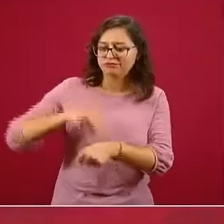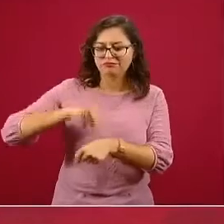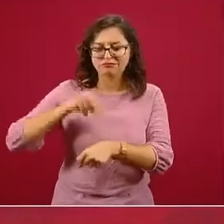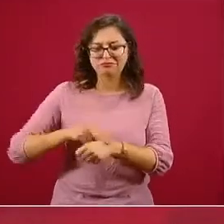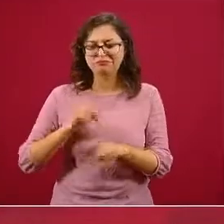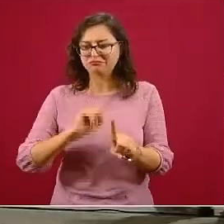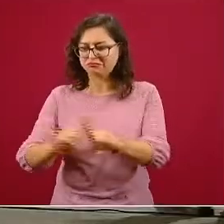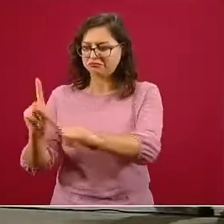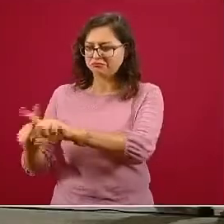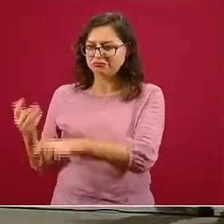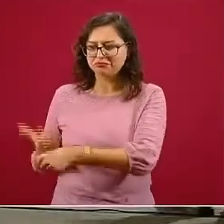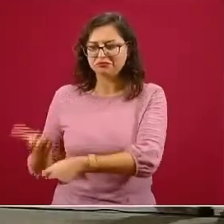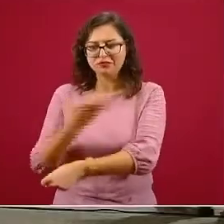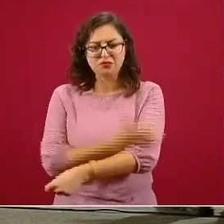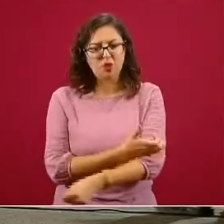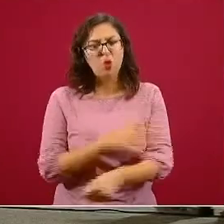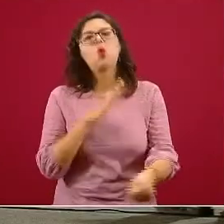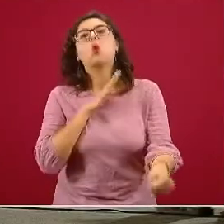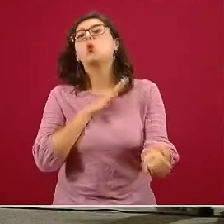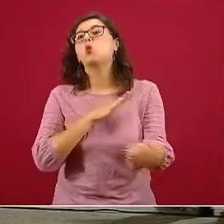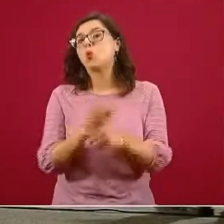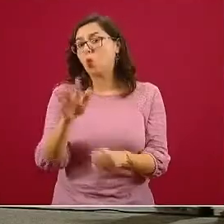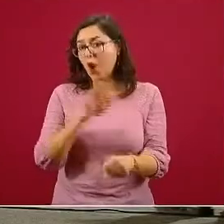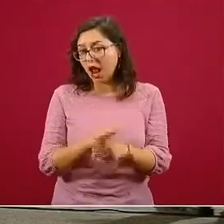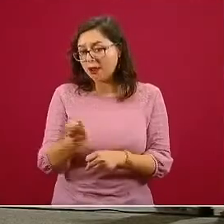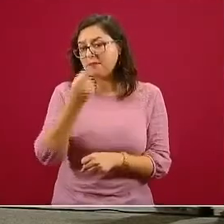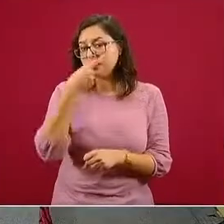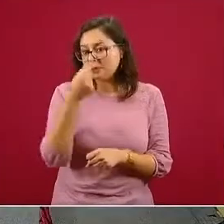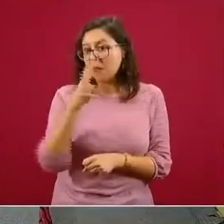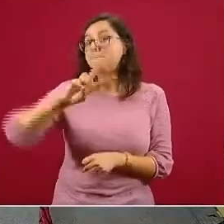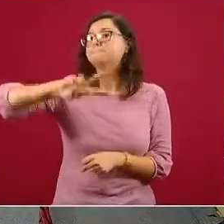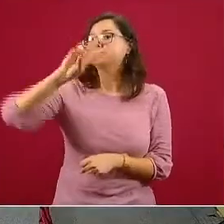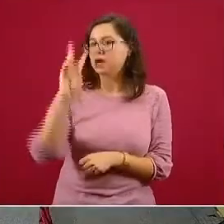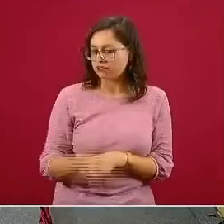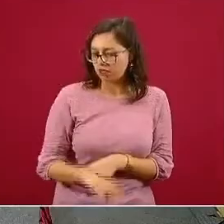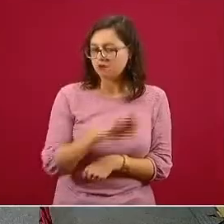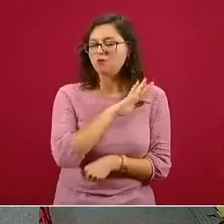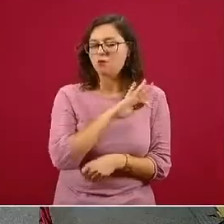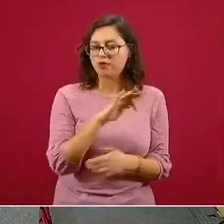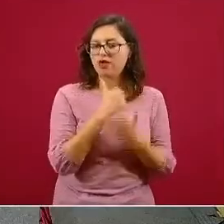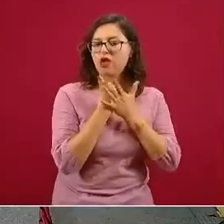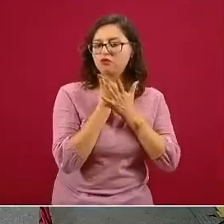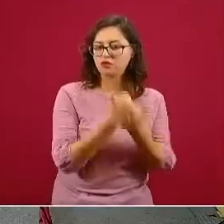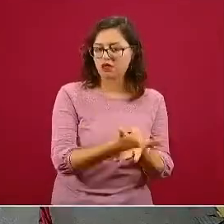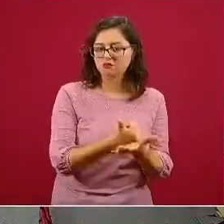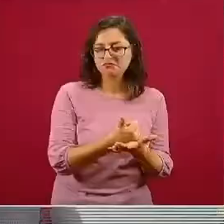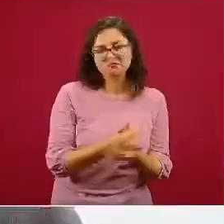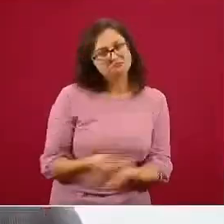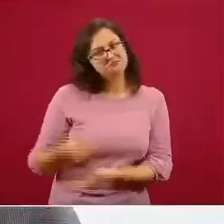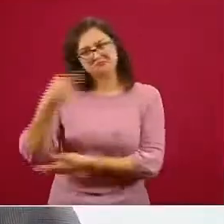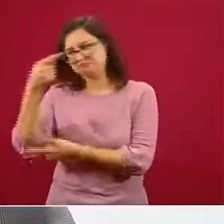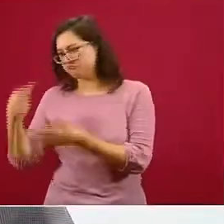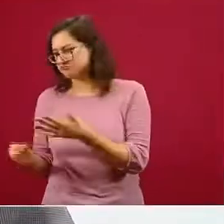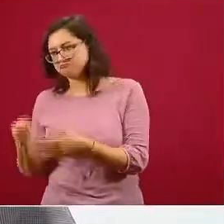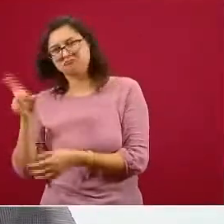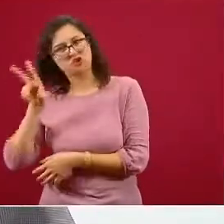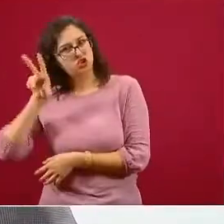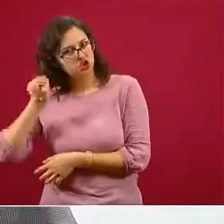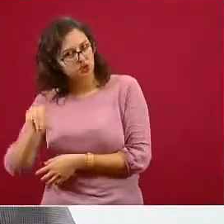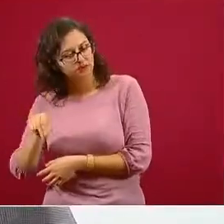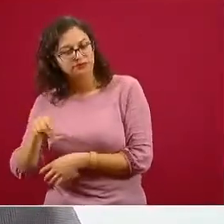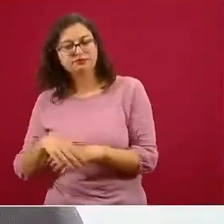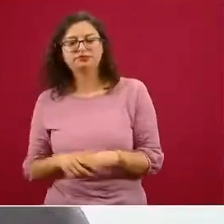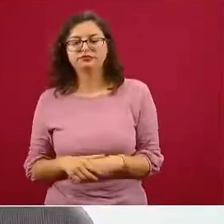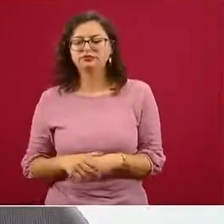colegas, cuáles son los productos que tienen evidencia de que pueden ser eficaces y cuáles son los que no. Y